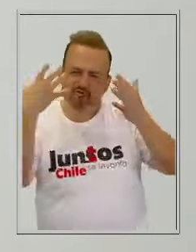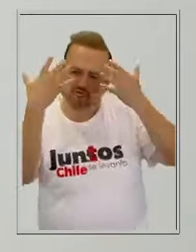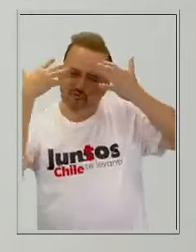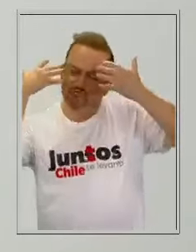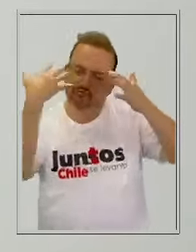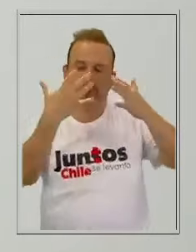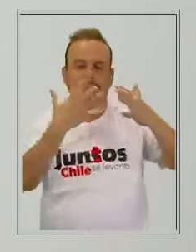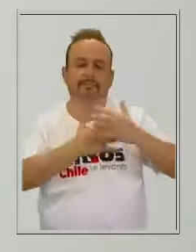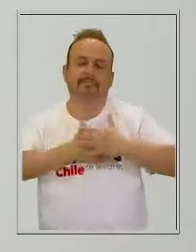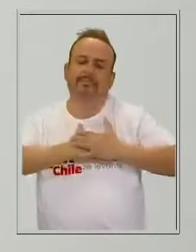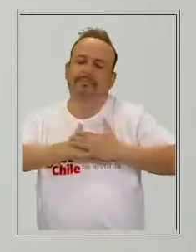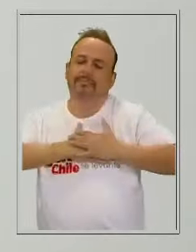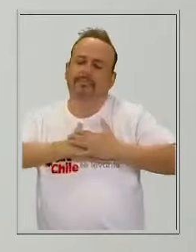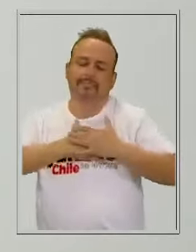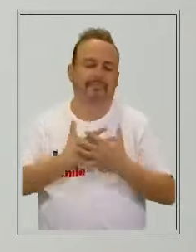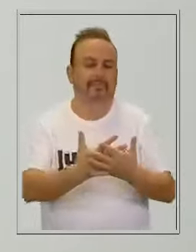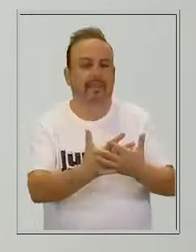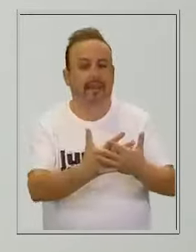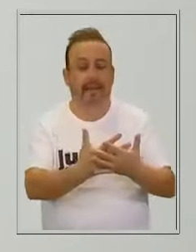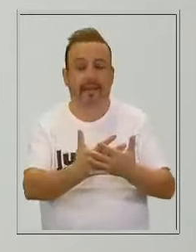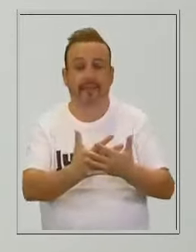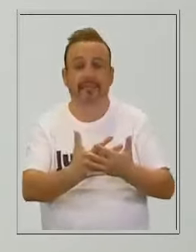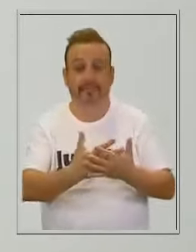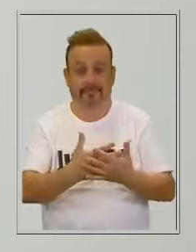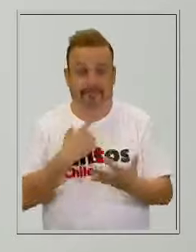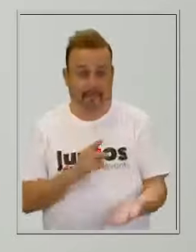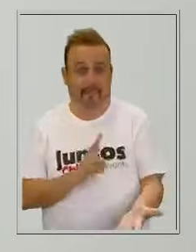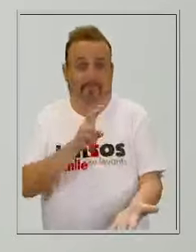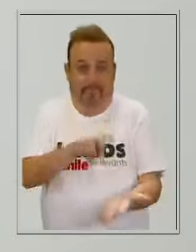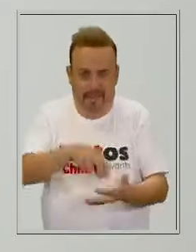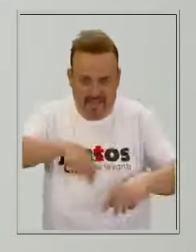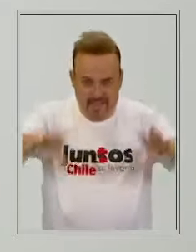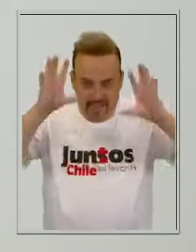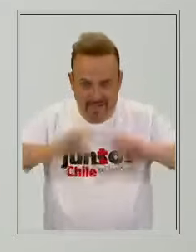con amor, con mucho amor. Estamos